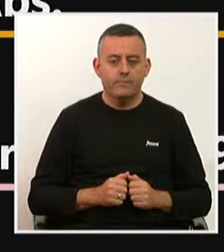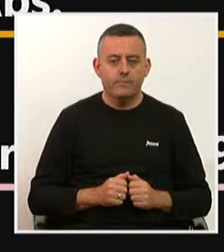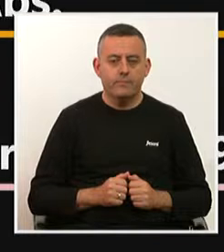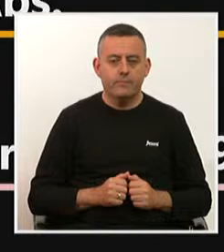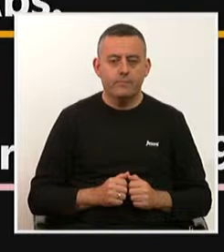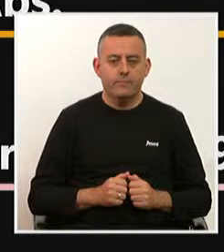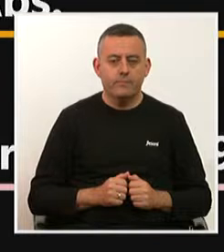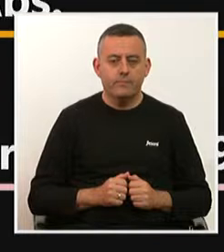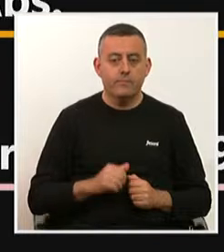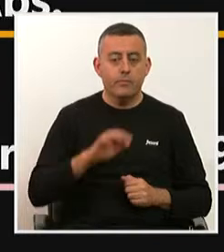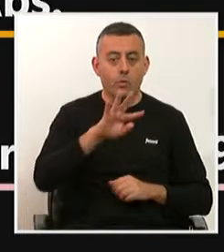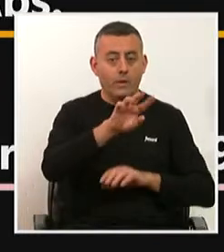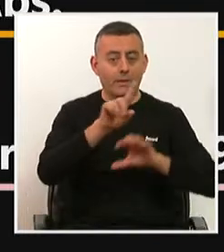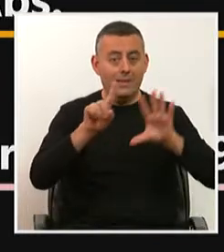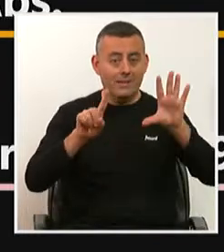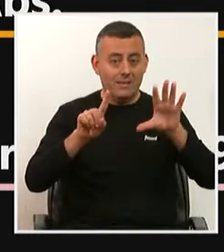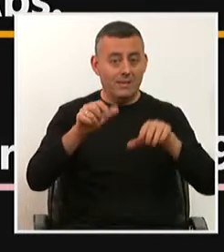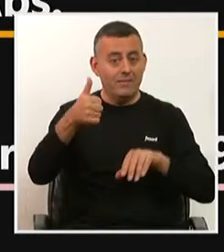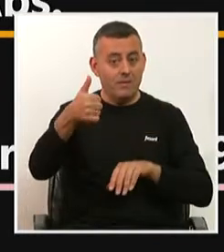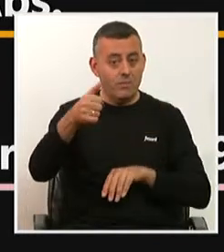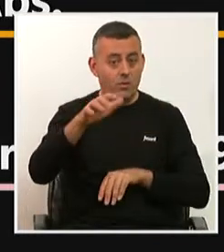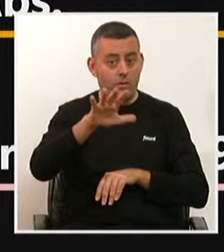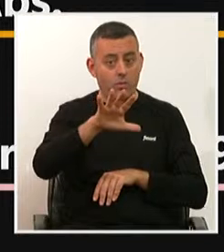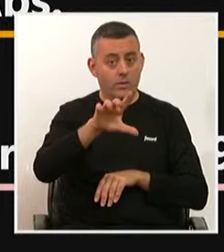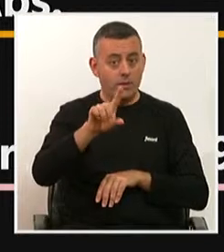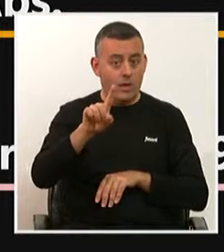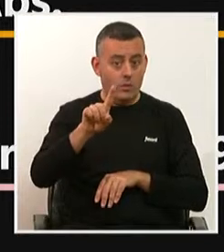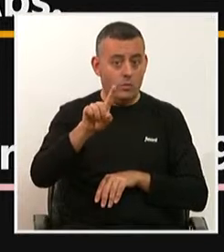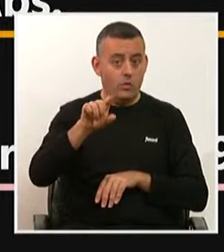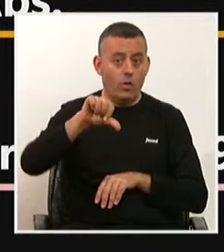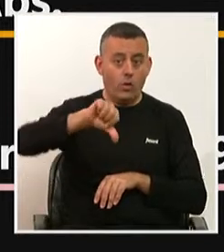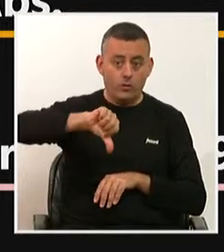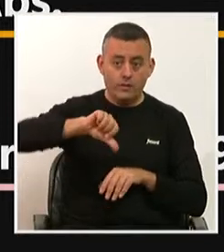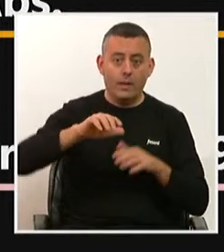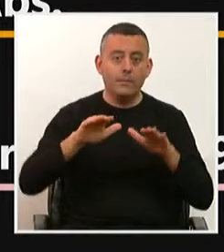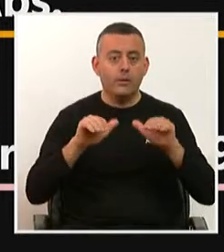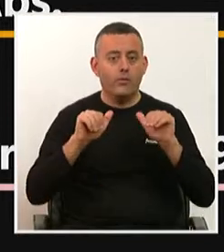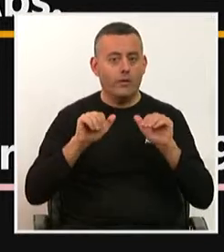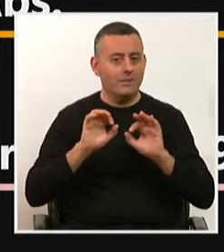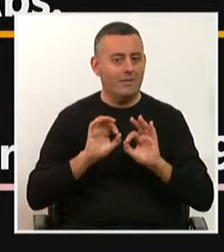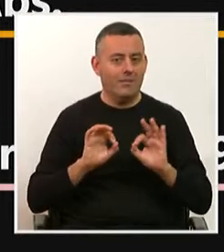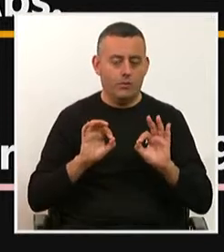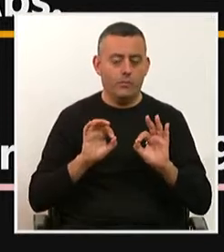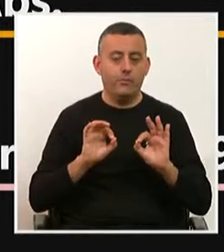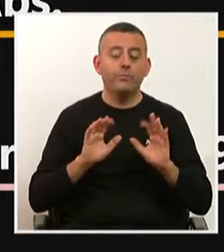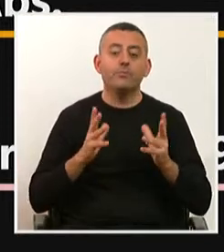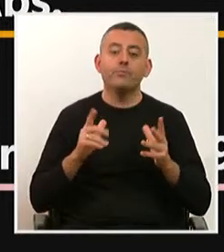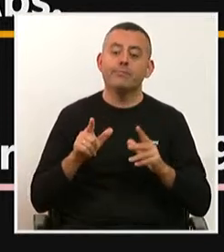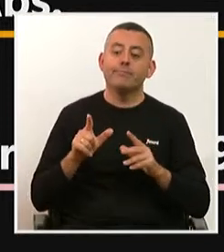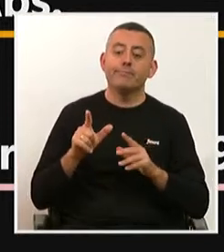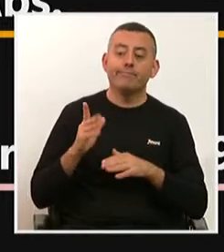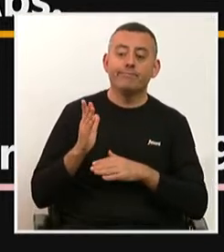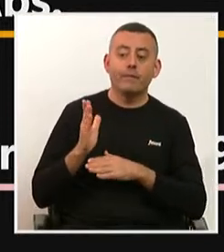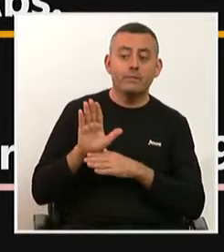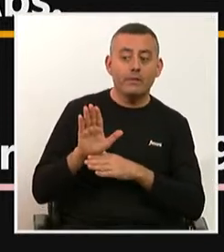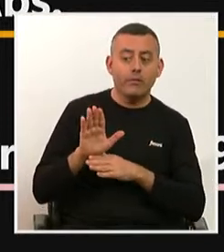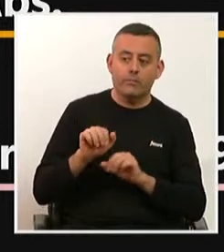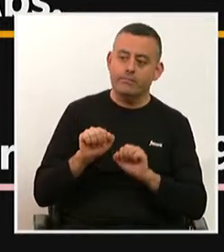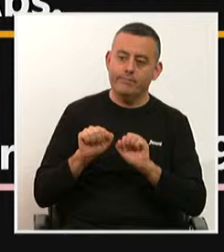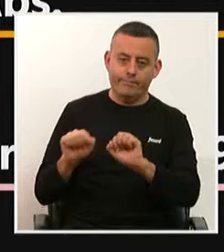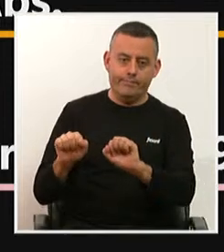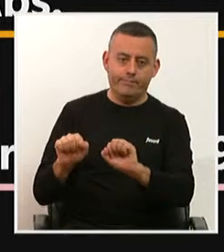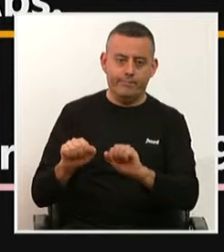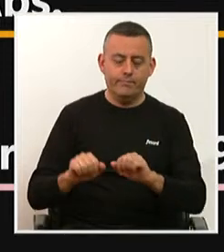con 46 votos a favor y 51 votos en contra y cero abstenciones queda rechazada la